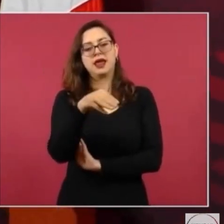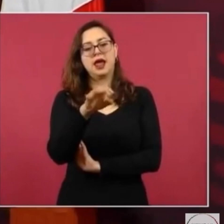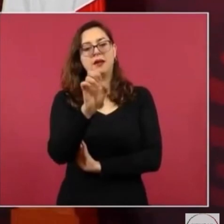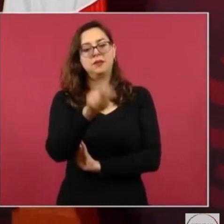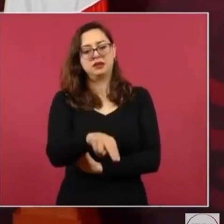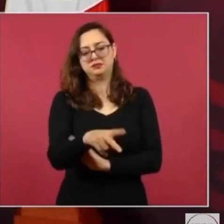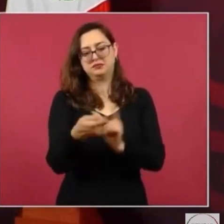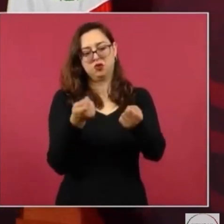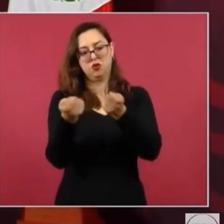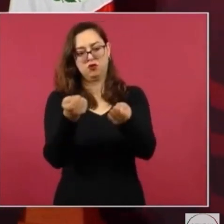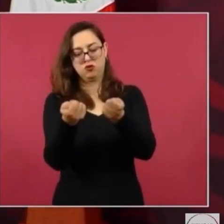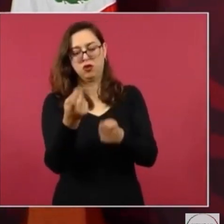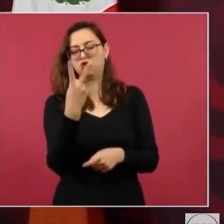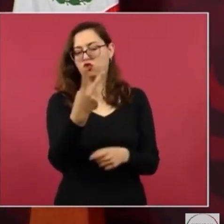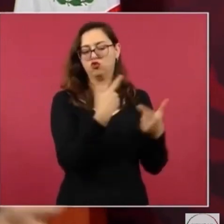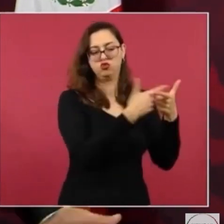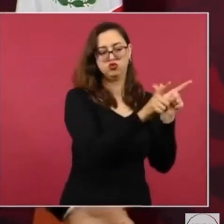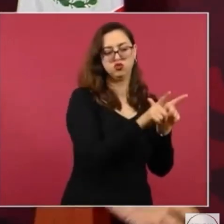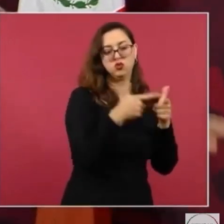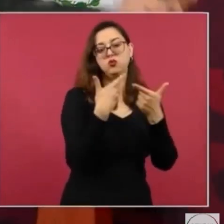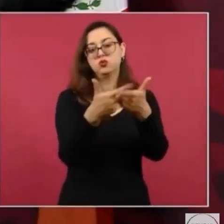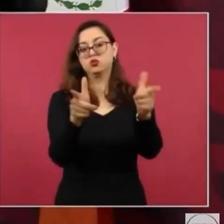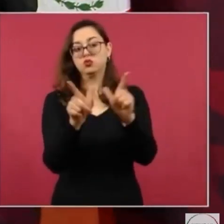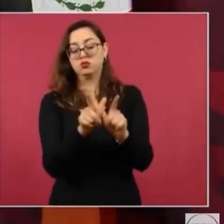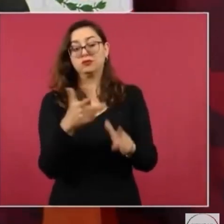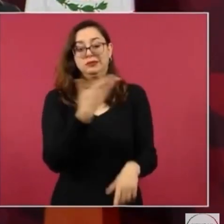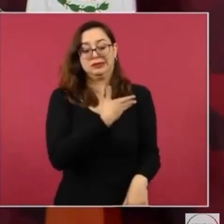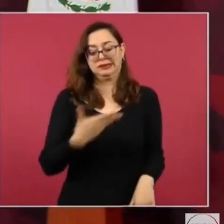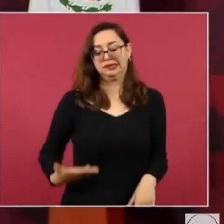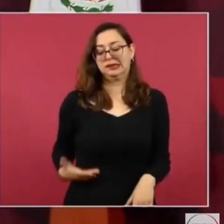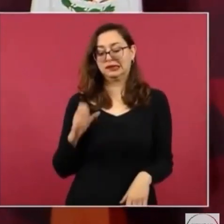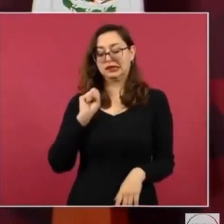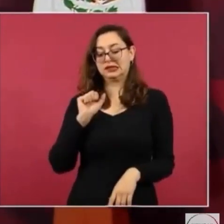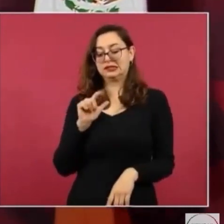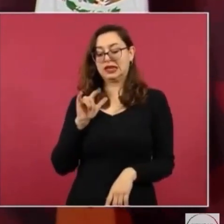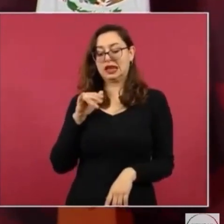Salinas, que los cooptó a todos.